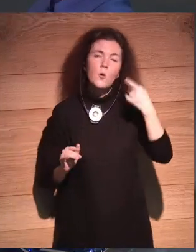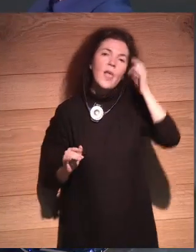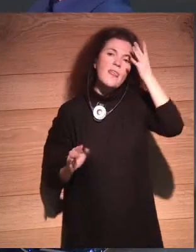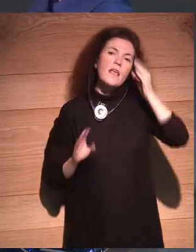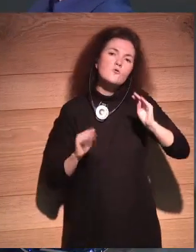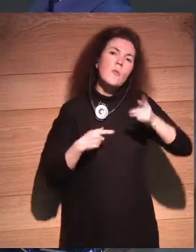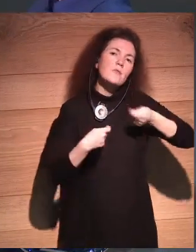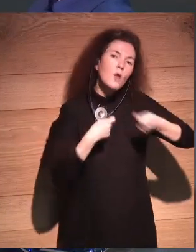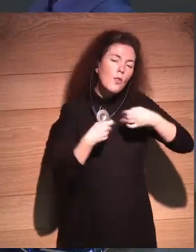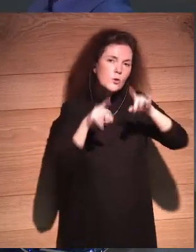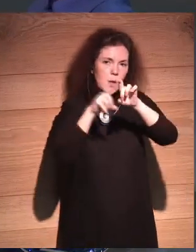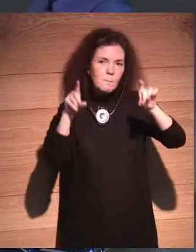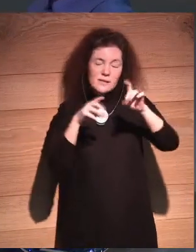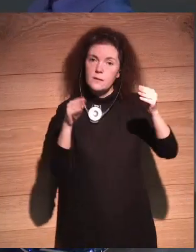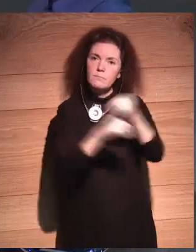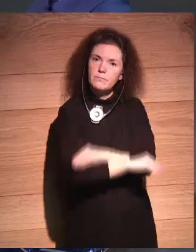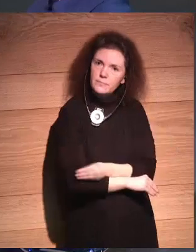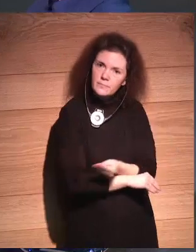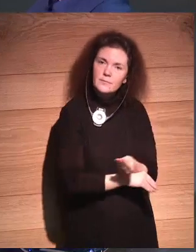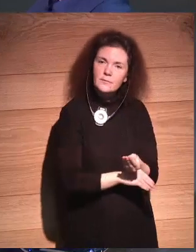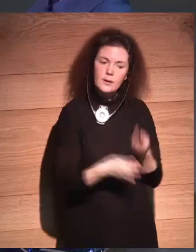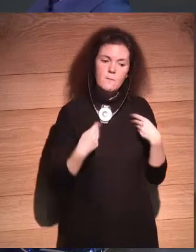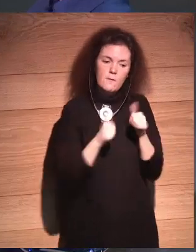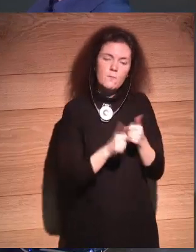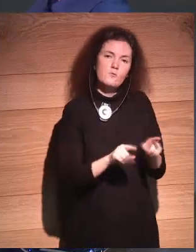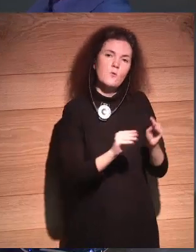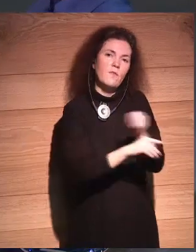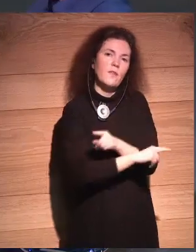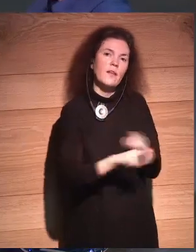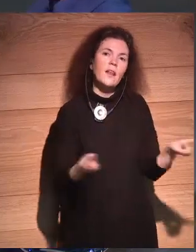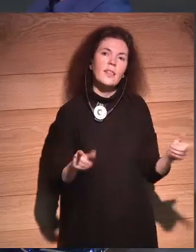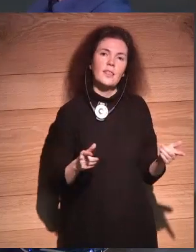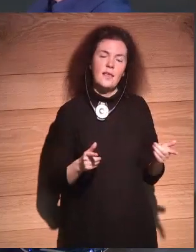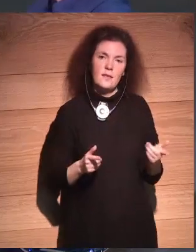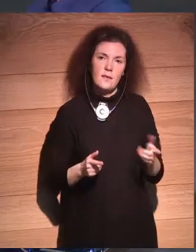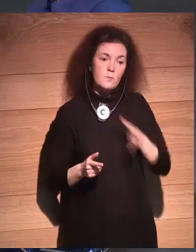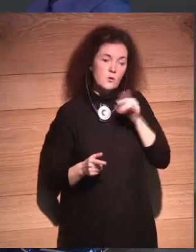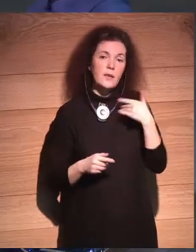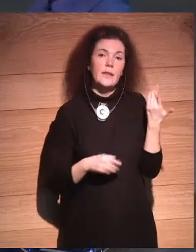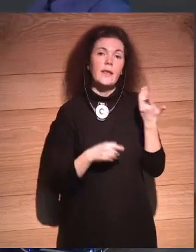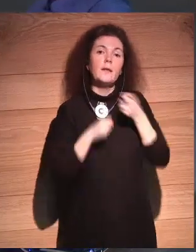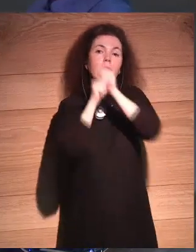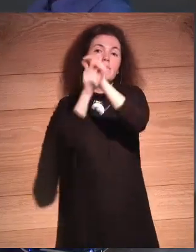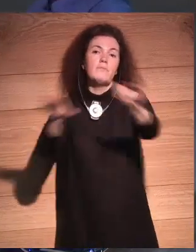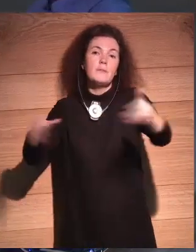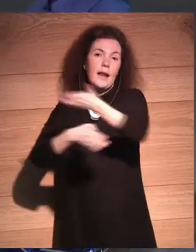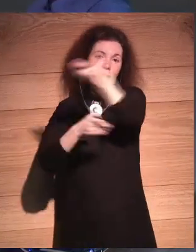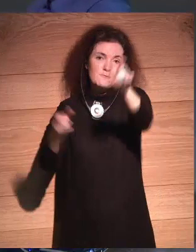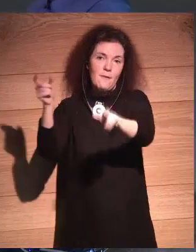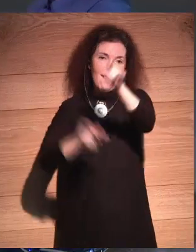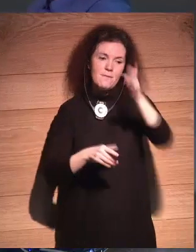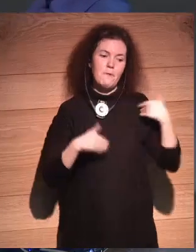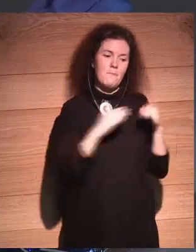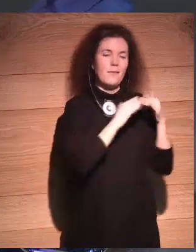idea de su negocio, de sus empresas, es contradictoria a la forma en la que ellos viven, y ellos que quieren exportar eso a todos los demás.